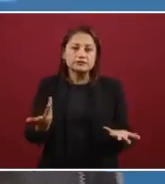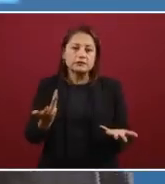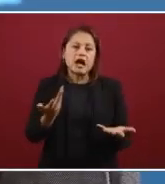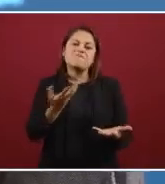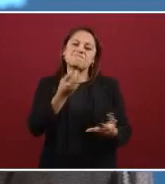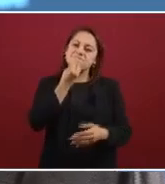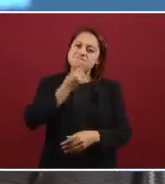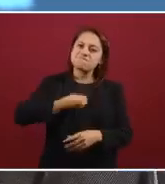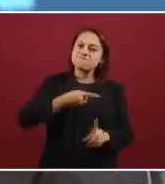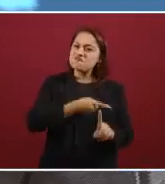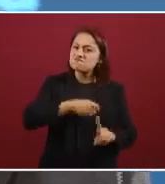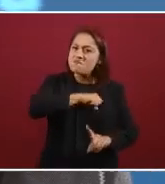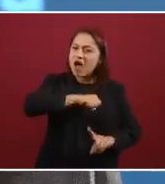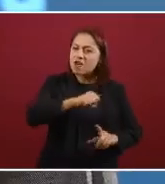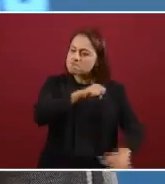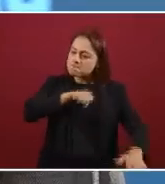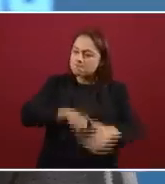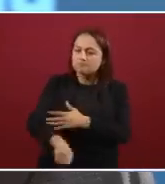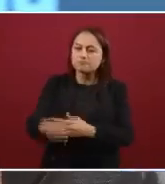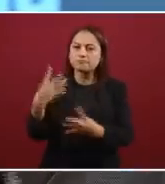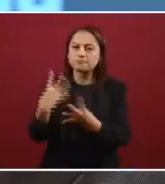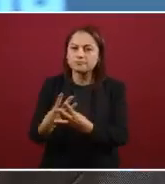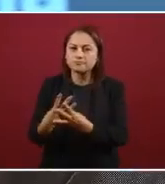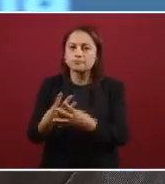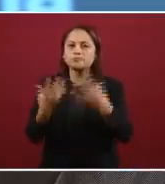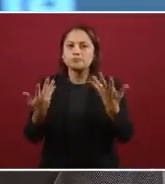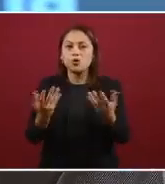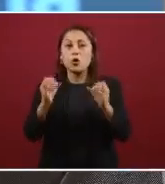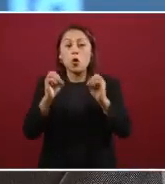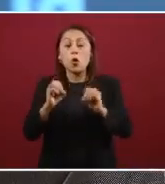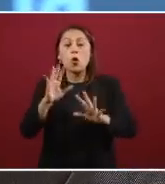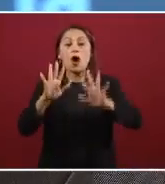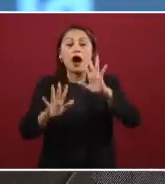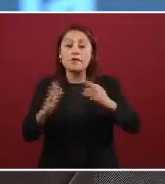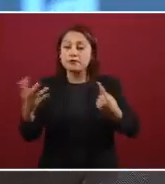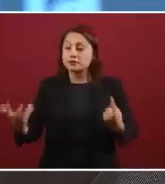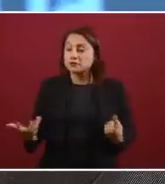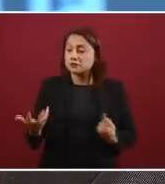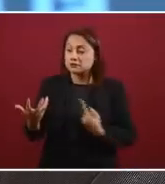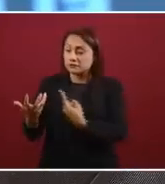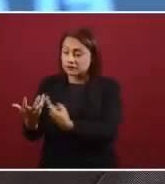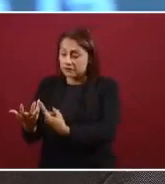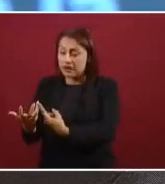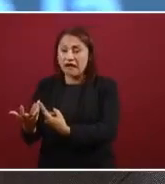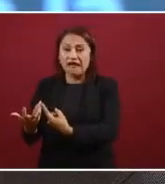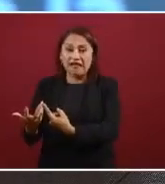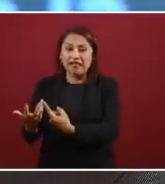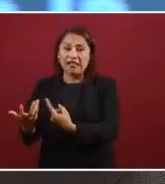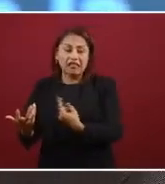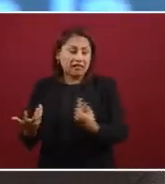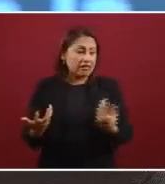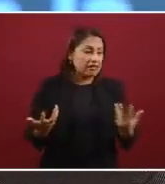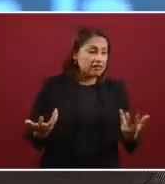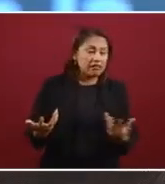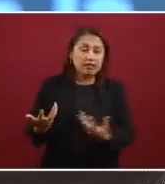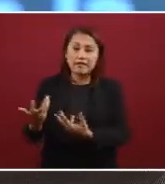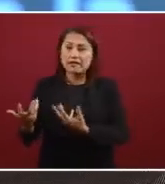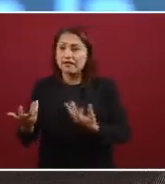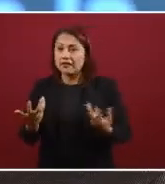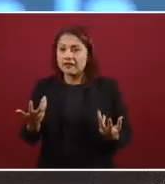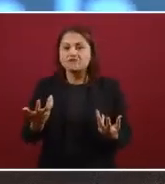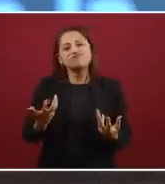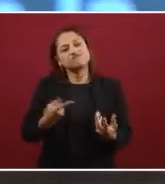de sustancias psicoactivas o por ser víctimas de un fenómeno complejo social de